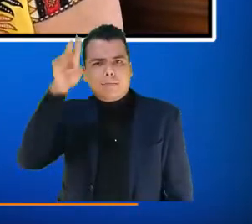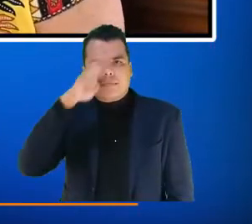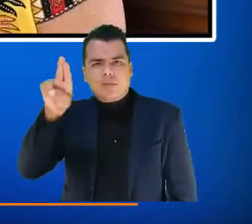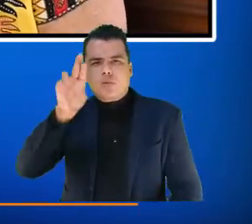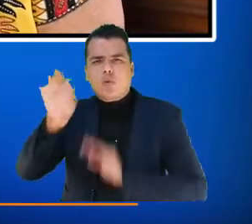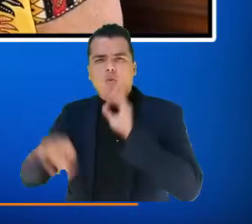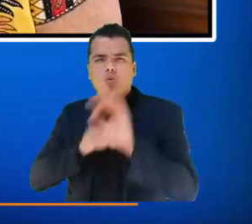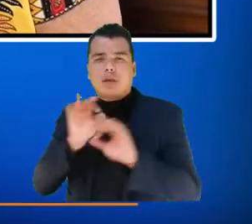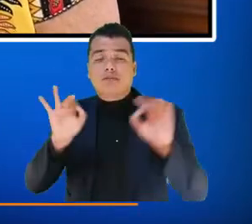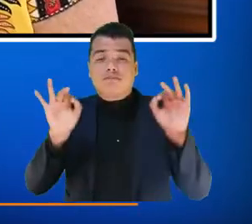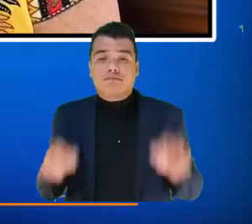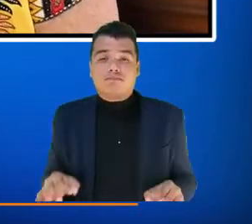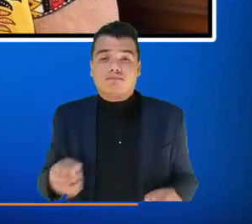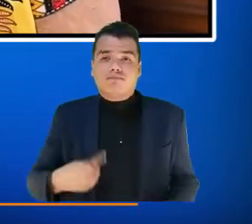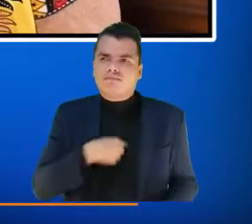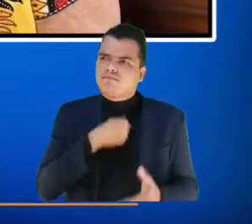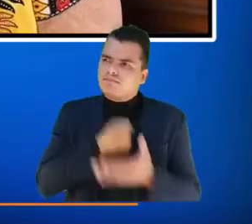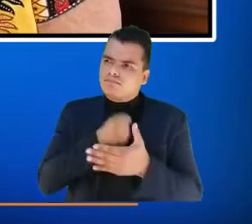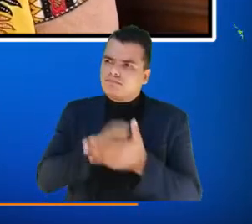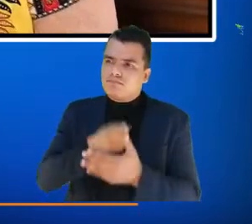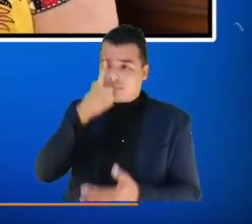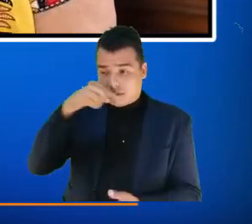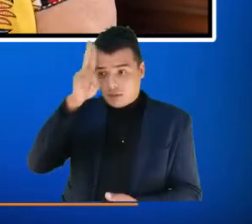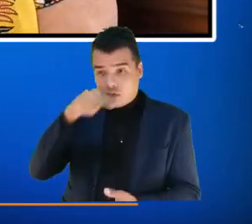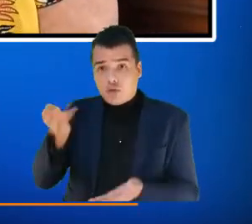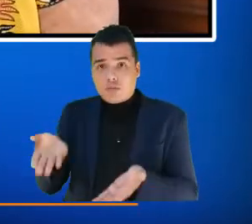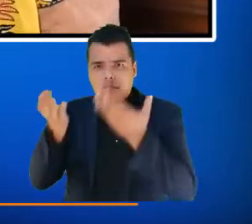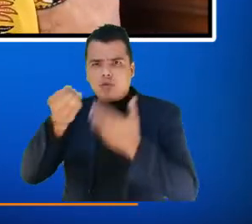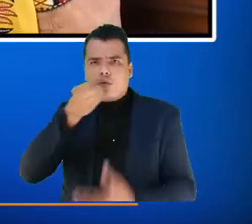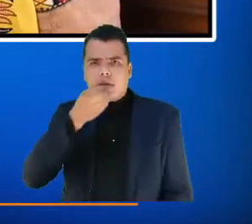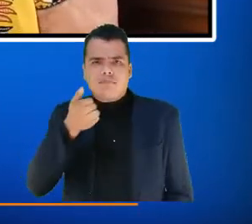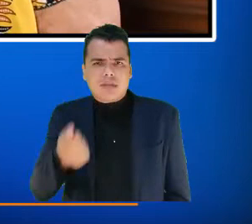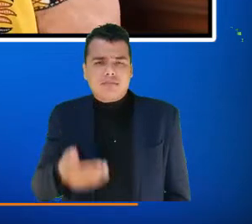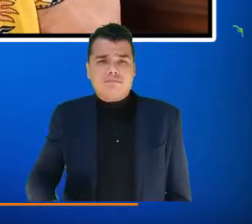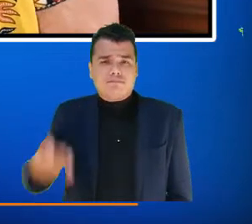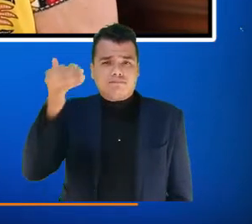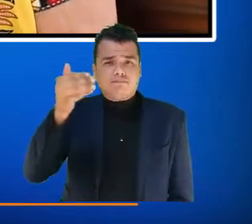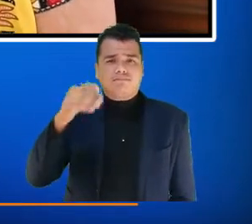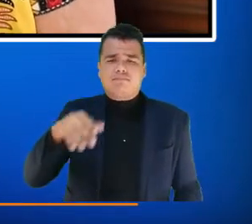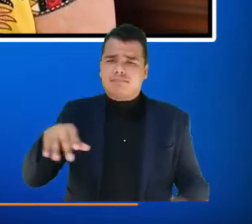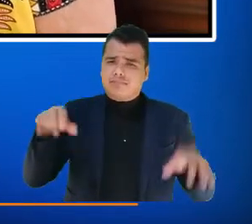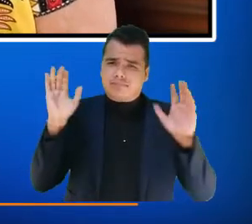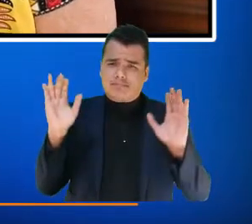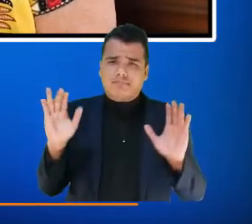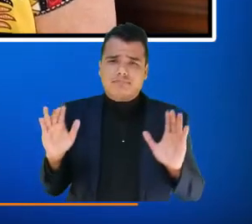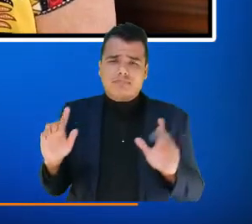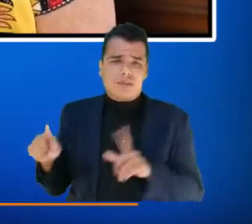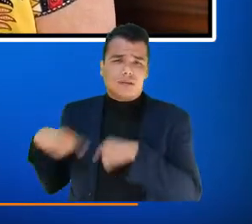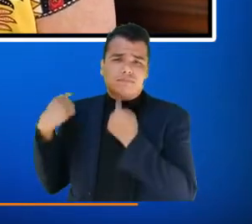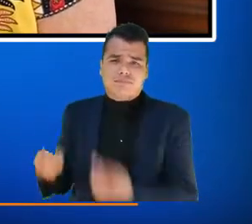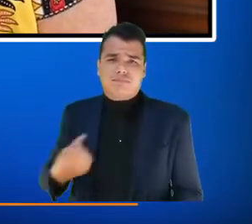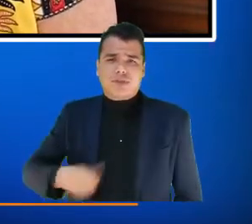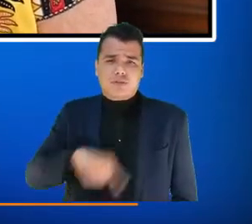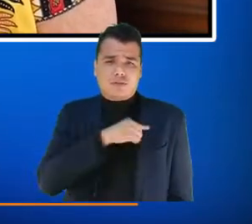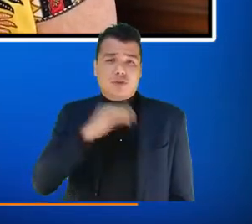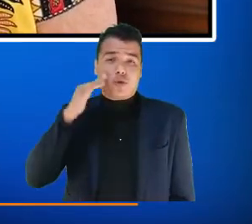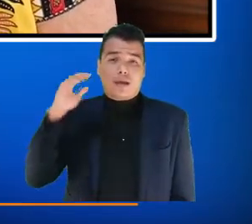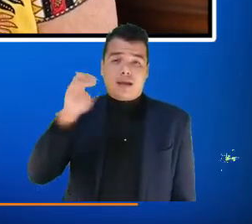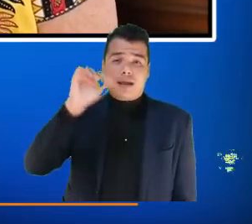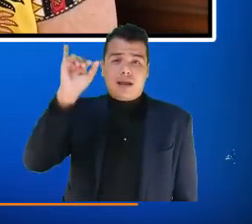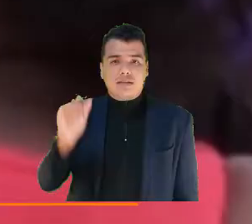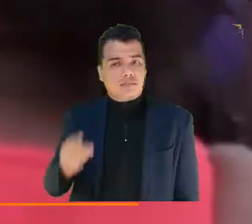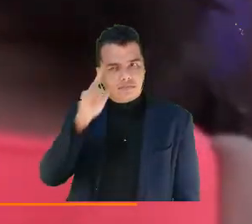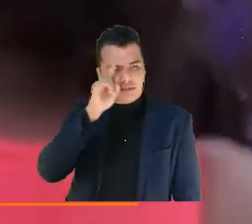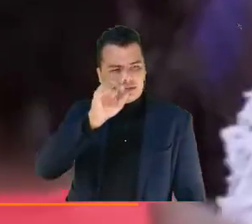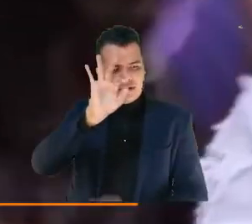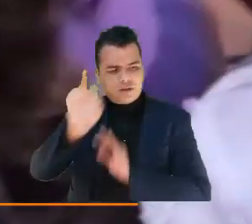no. Y hemos hecho lo que sea por alimentar a nuestros hijos desde el que nacen, pero también en toda la